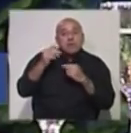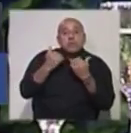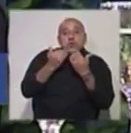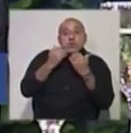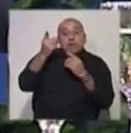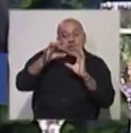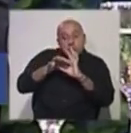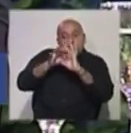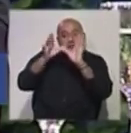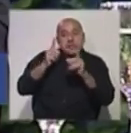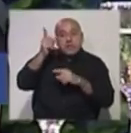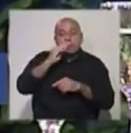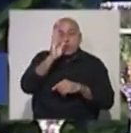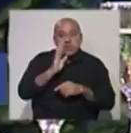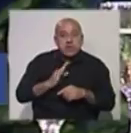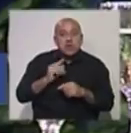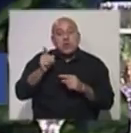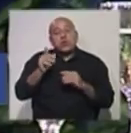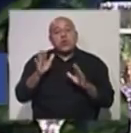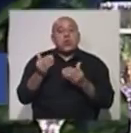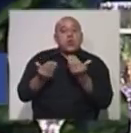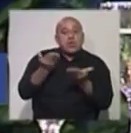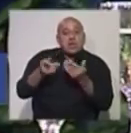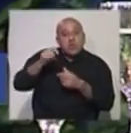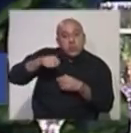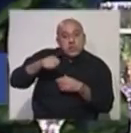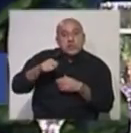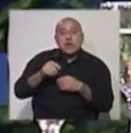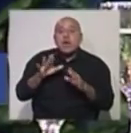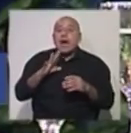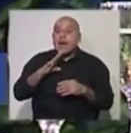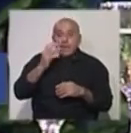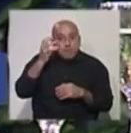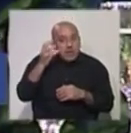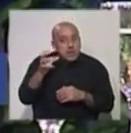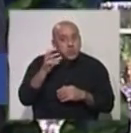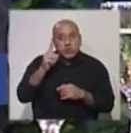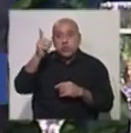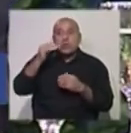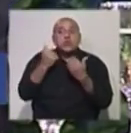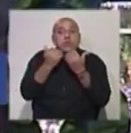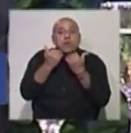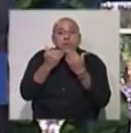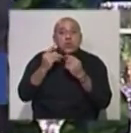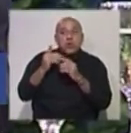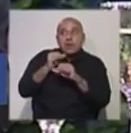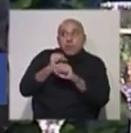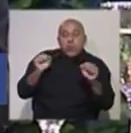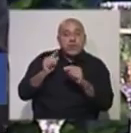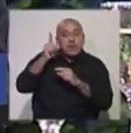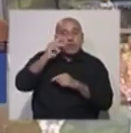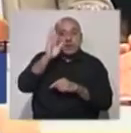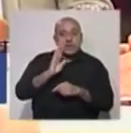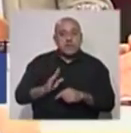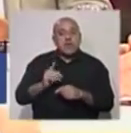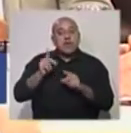decir, no, que la justicia está funcionando y hay que ver. No, está en riesgo la democracia porque no podemos aislar esta situación última